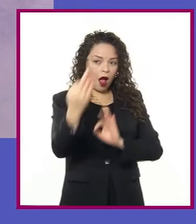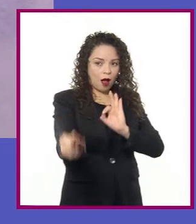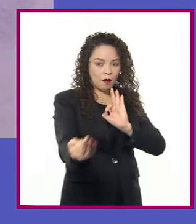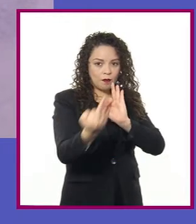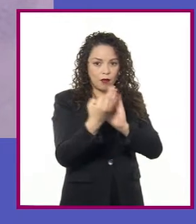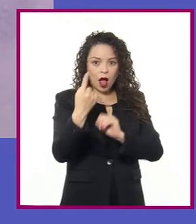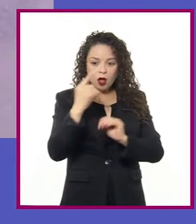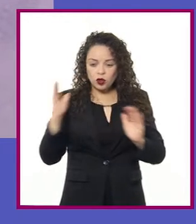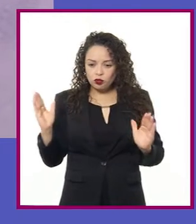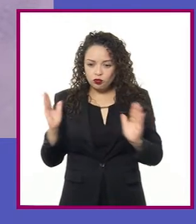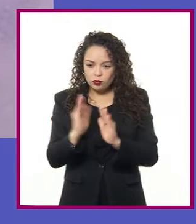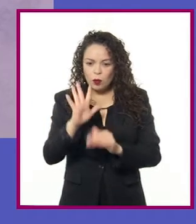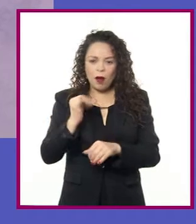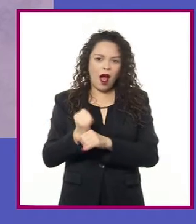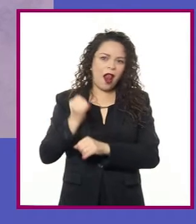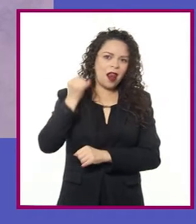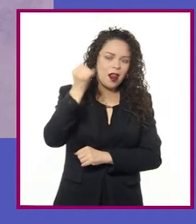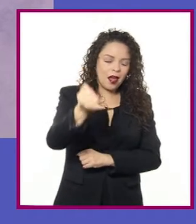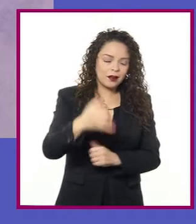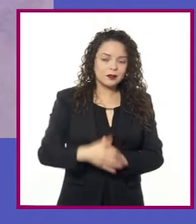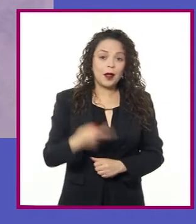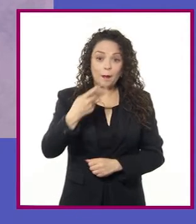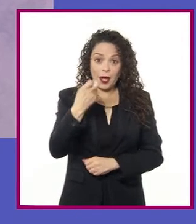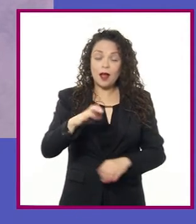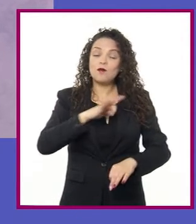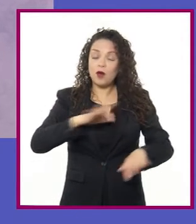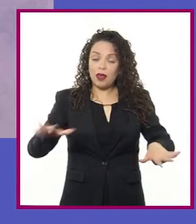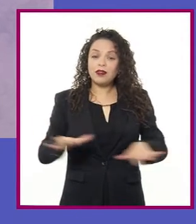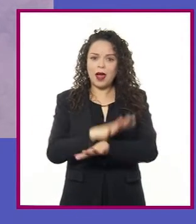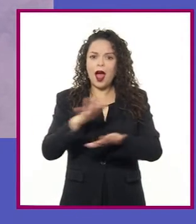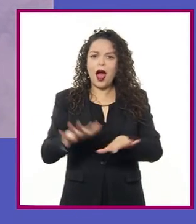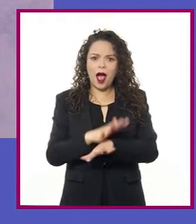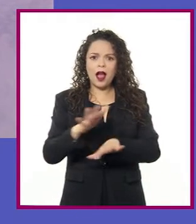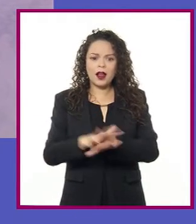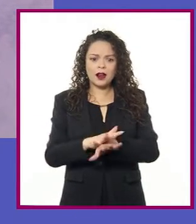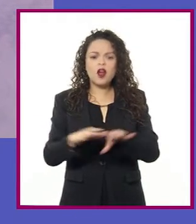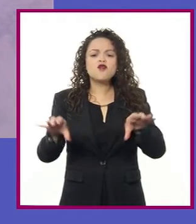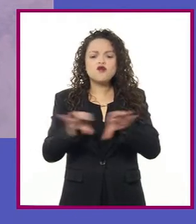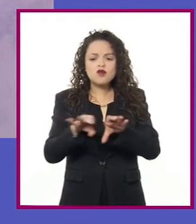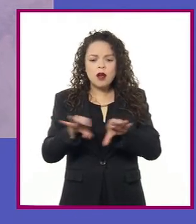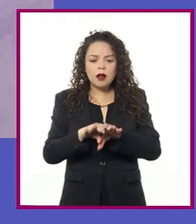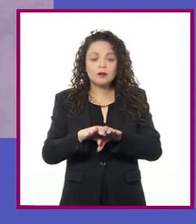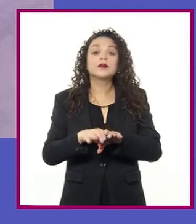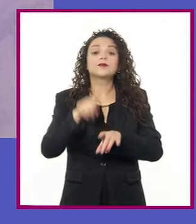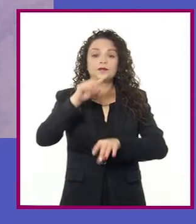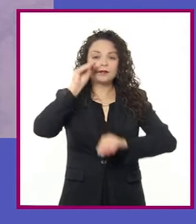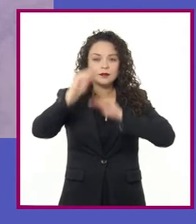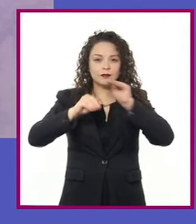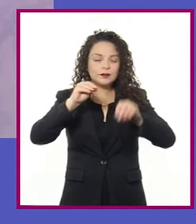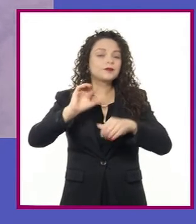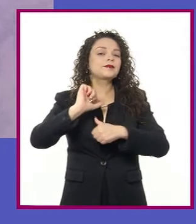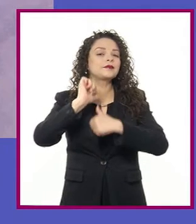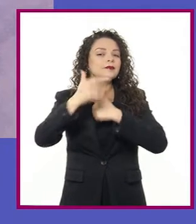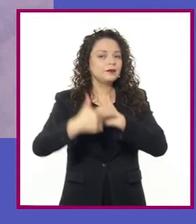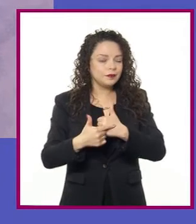pequeñas. Pero podemos modificar esta ilusión si a las figuras les agregamos algo.